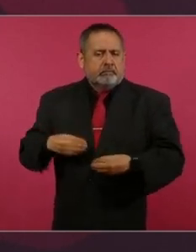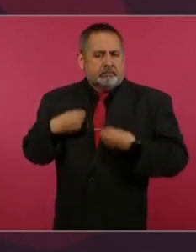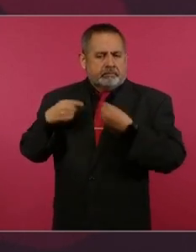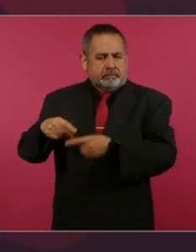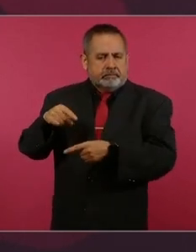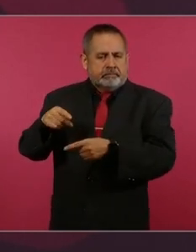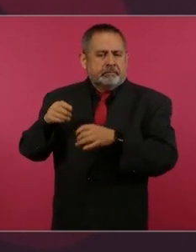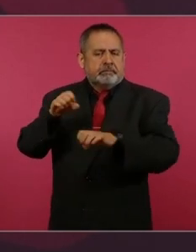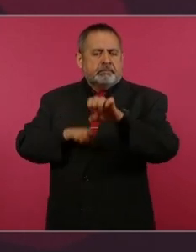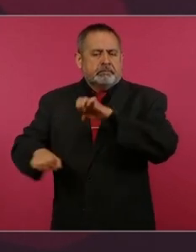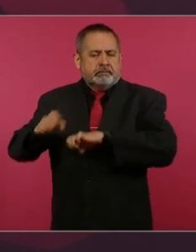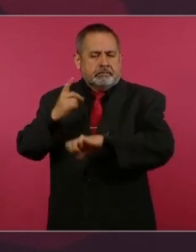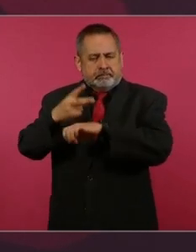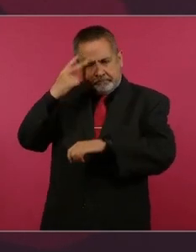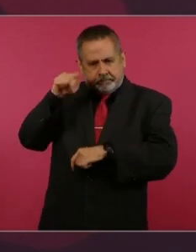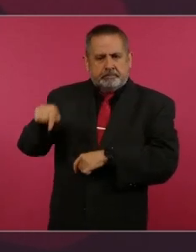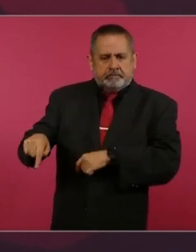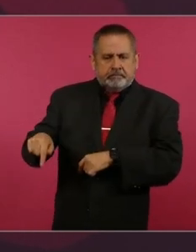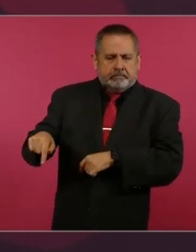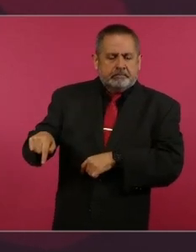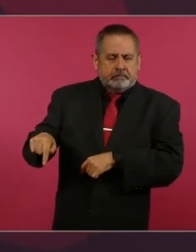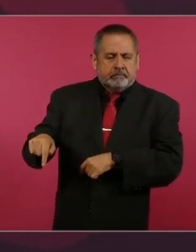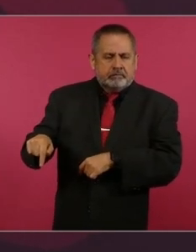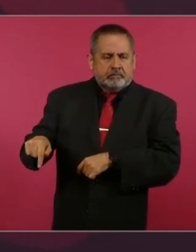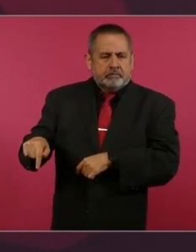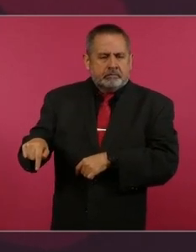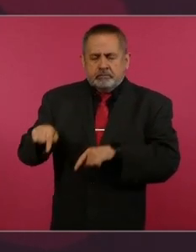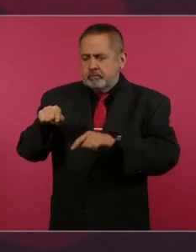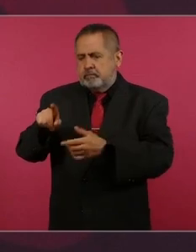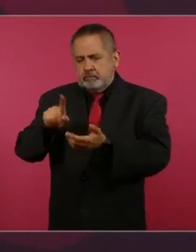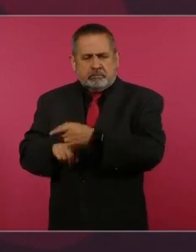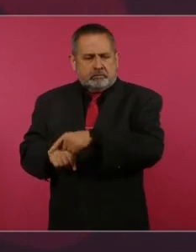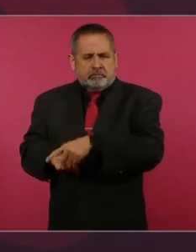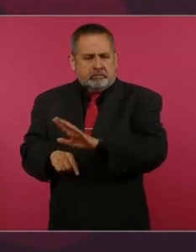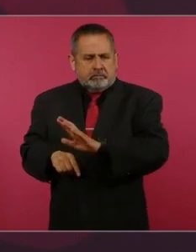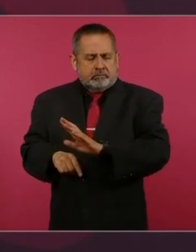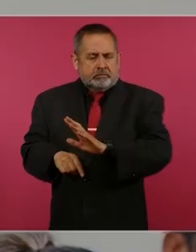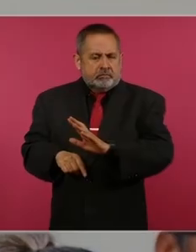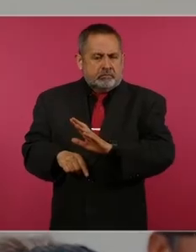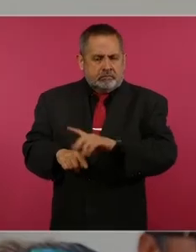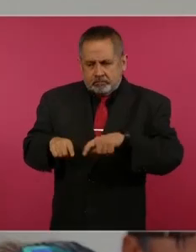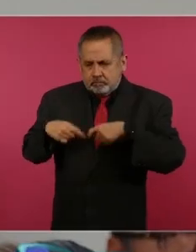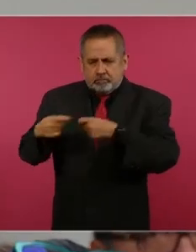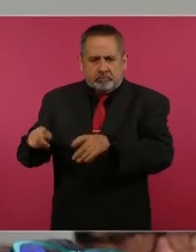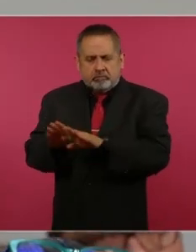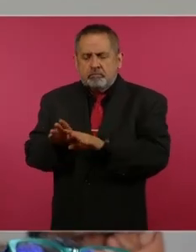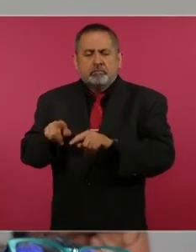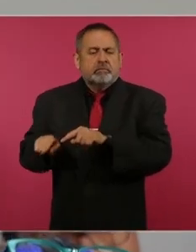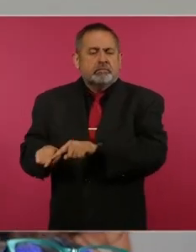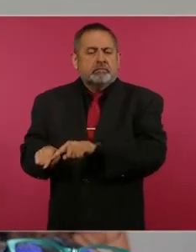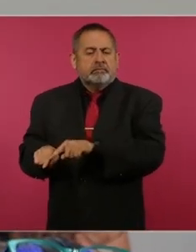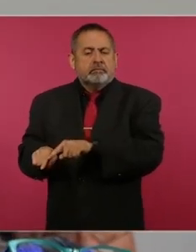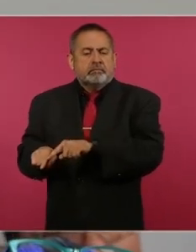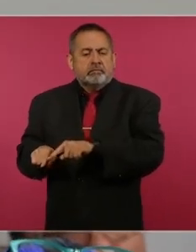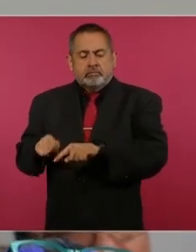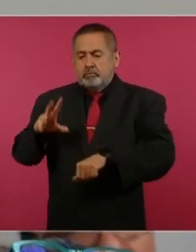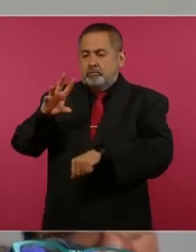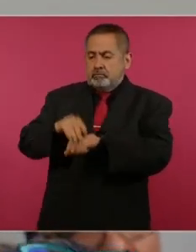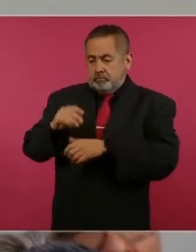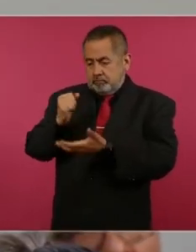le regrese a nuestra embajada o que se le dé el salvoconducto